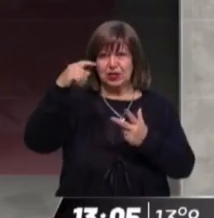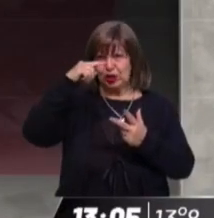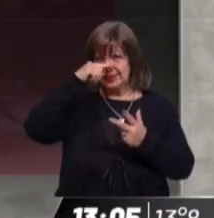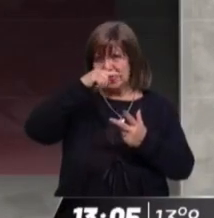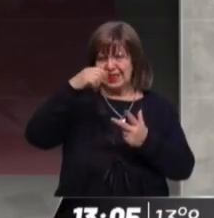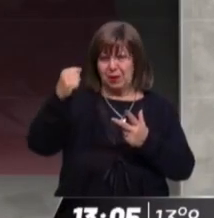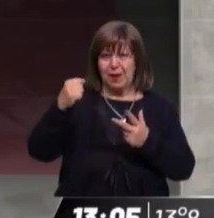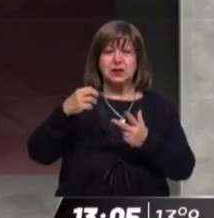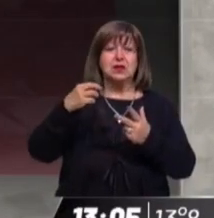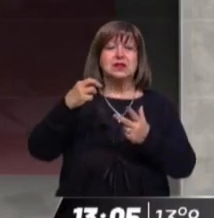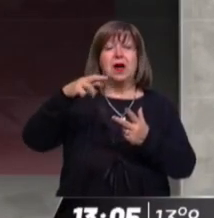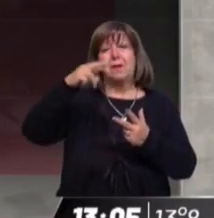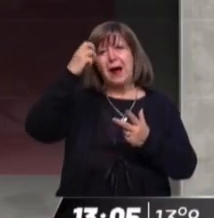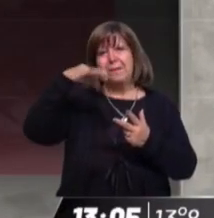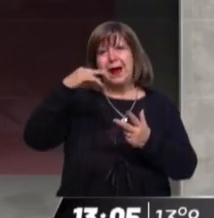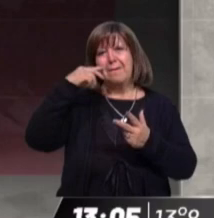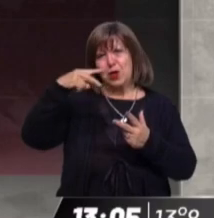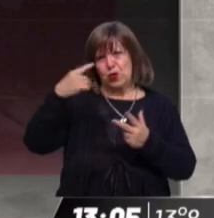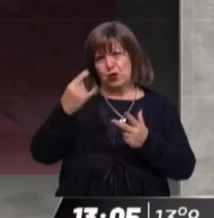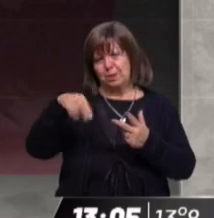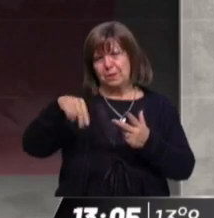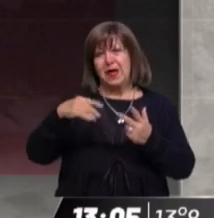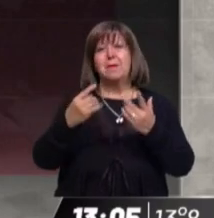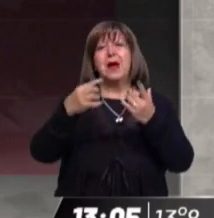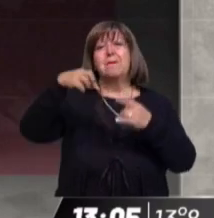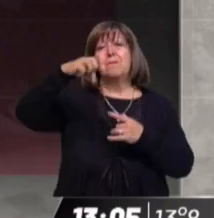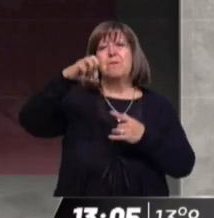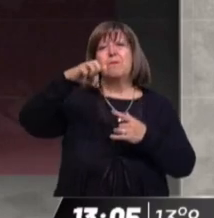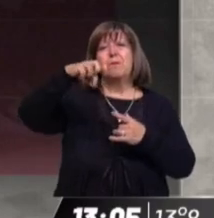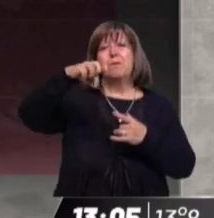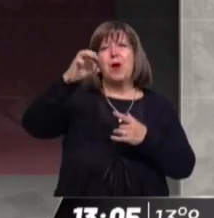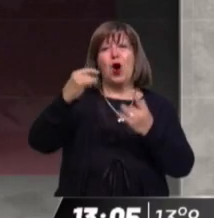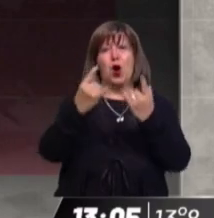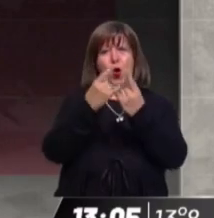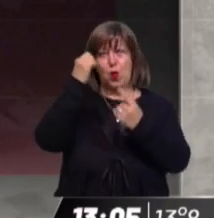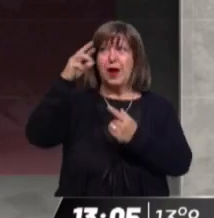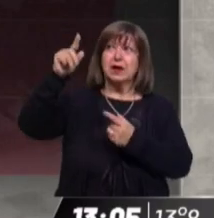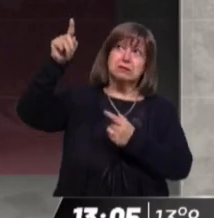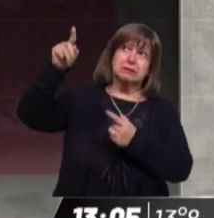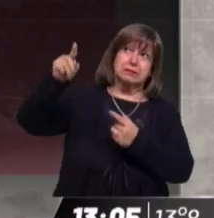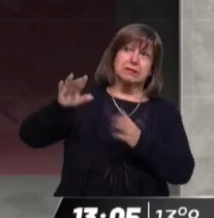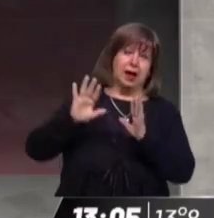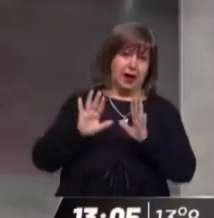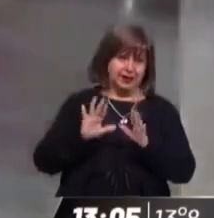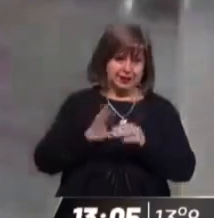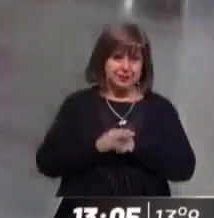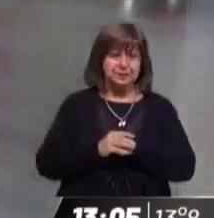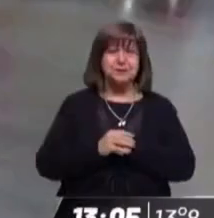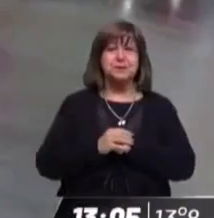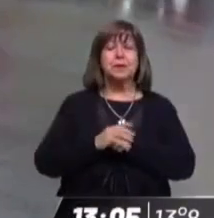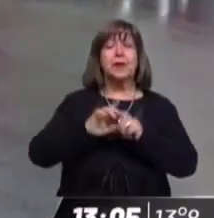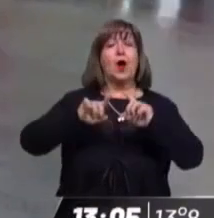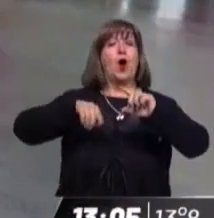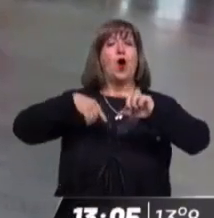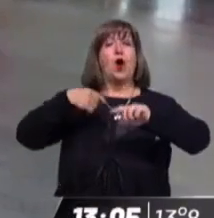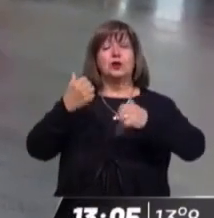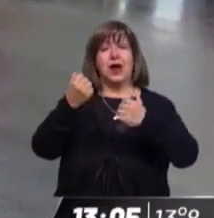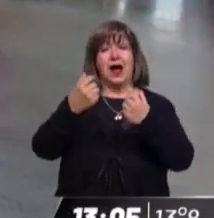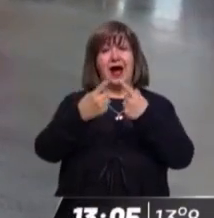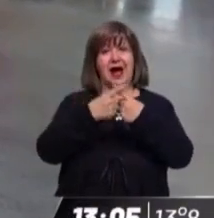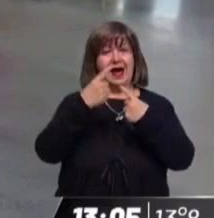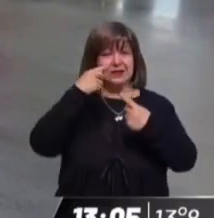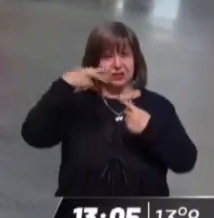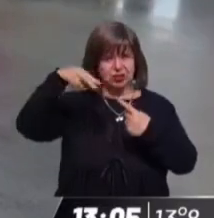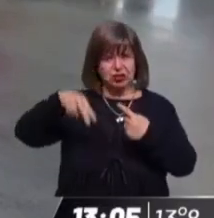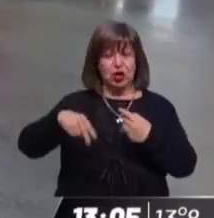Diesel Premium, se podría decir, Claro, que es la la V-Power. V-Power, es 1.307 pesos por litro. Vamos con Acción, los